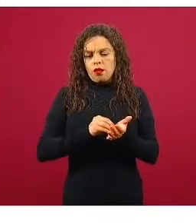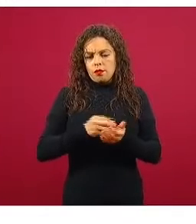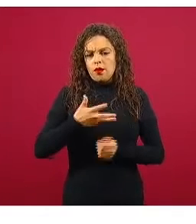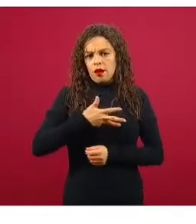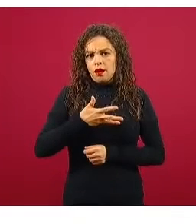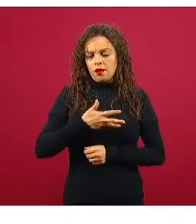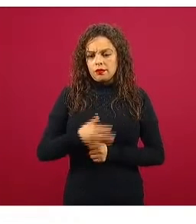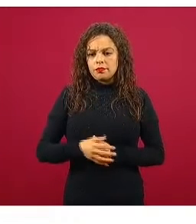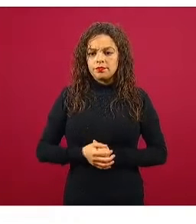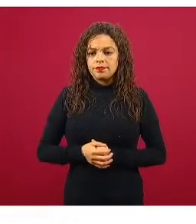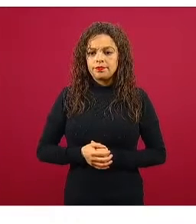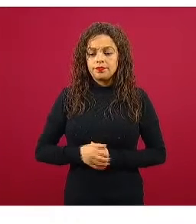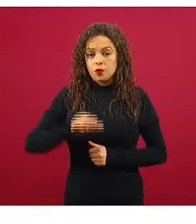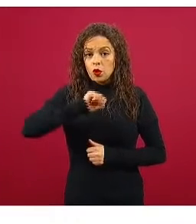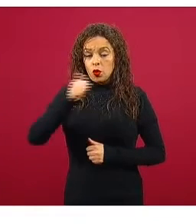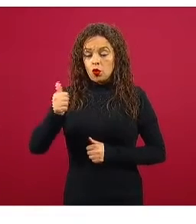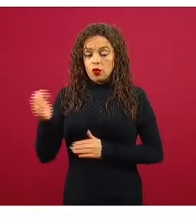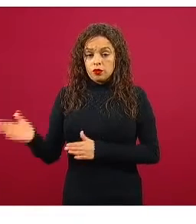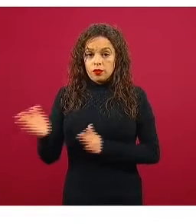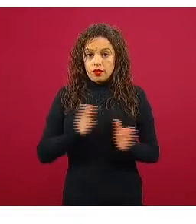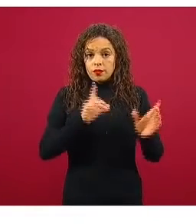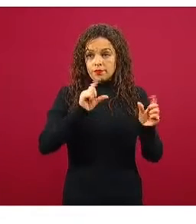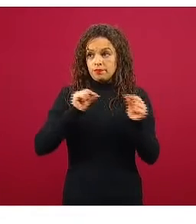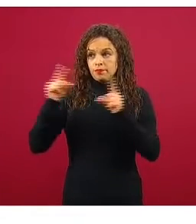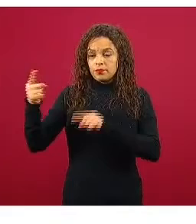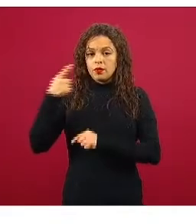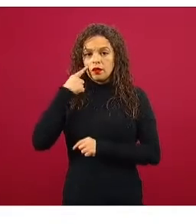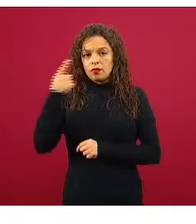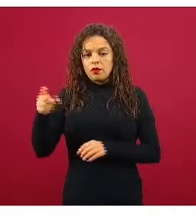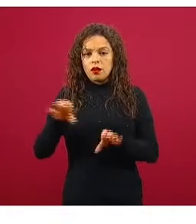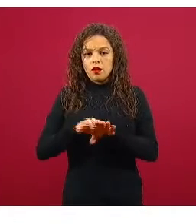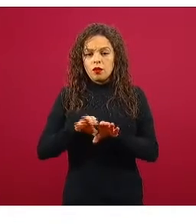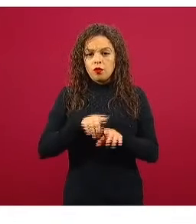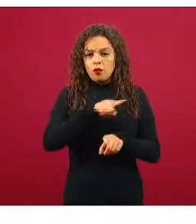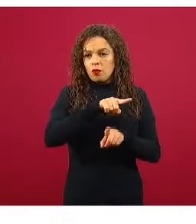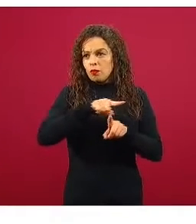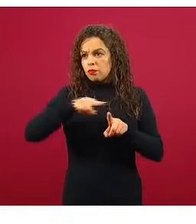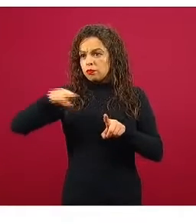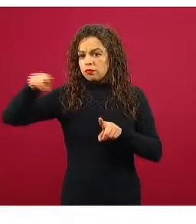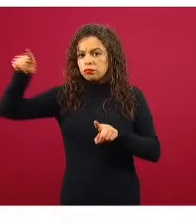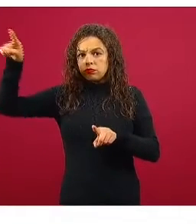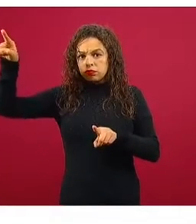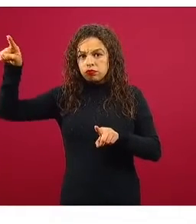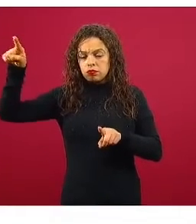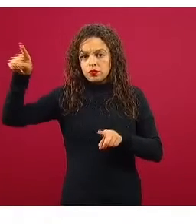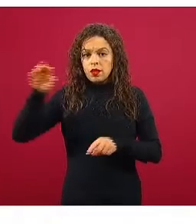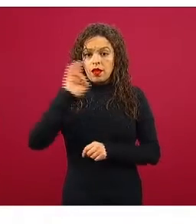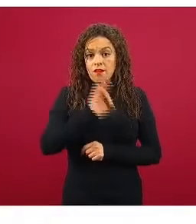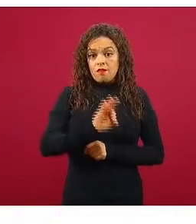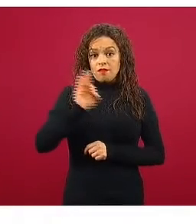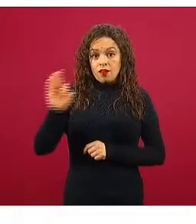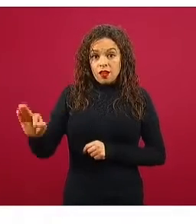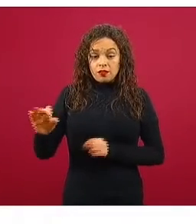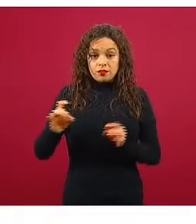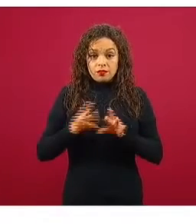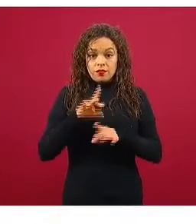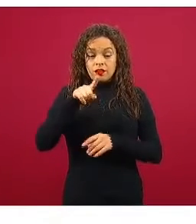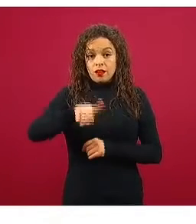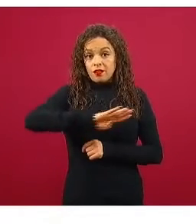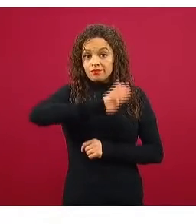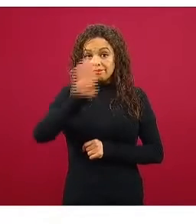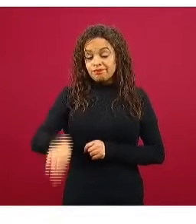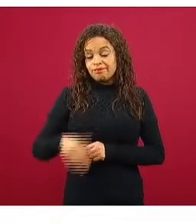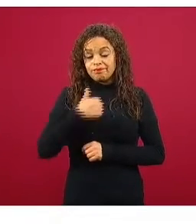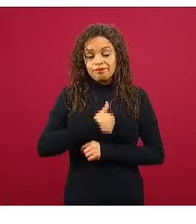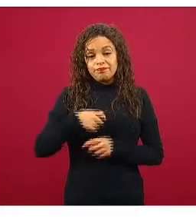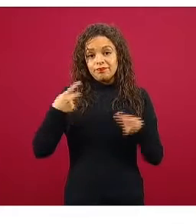diapositiva veremos la distribución de las defunciones por fecha de ocurrencia. Vemos cómo hay una tendencia